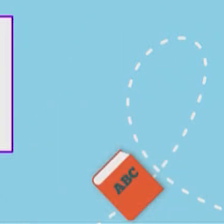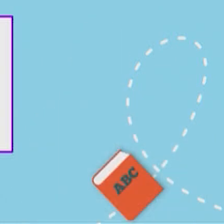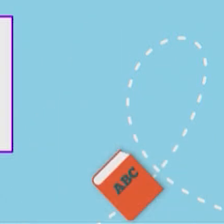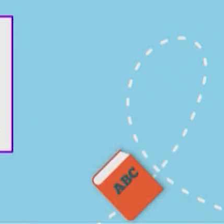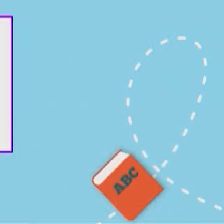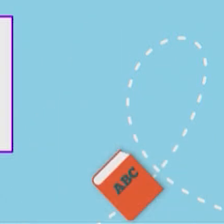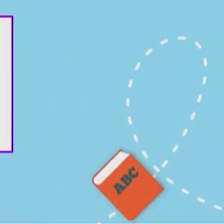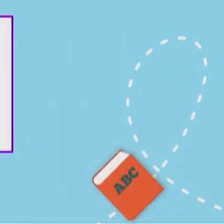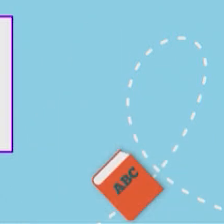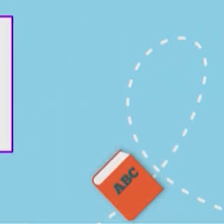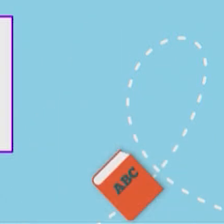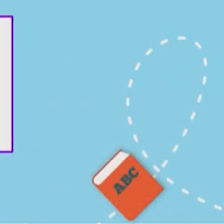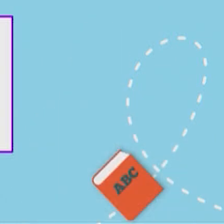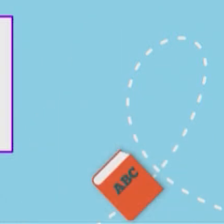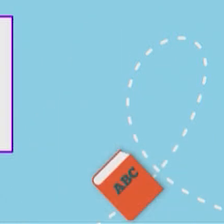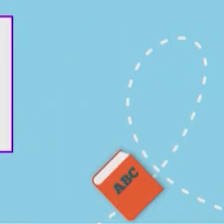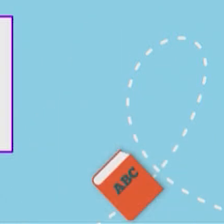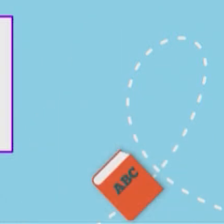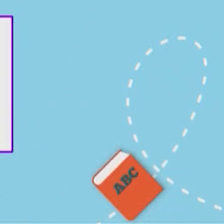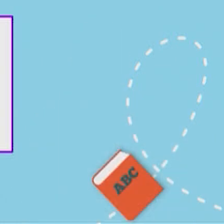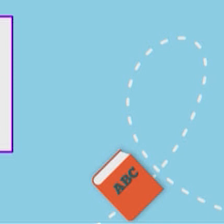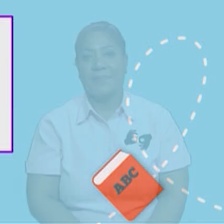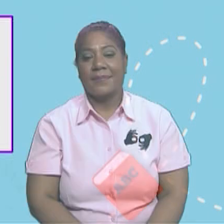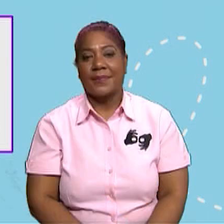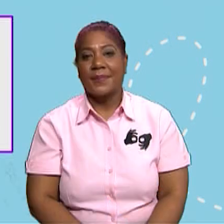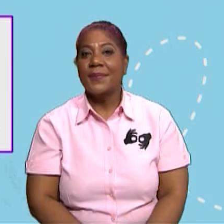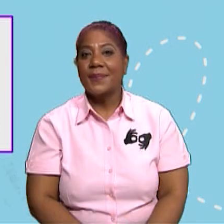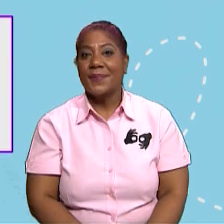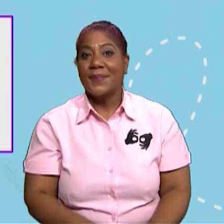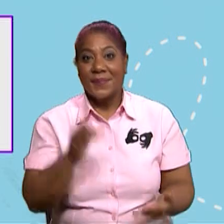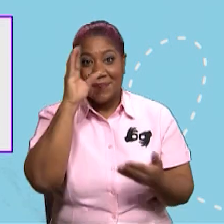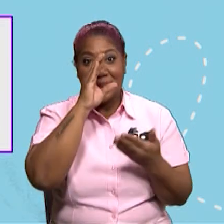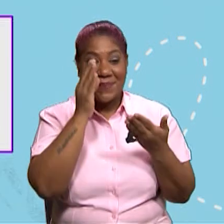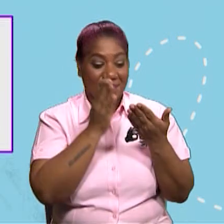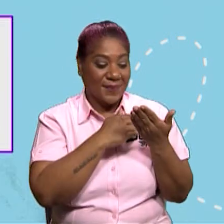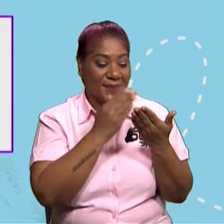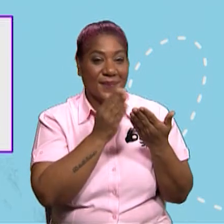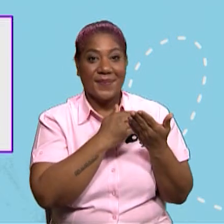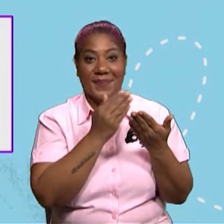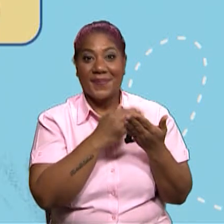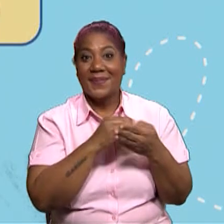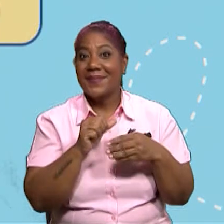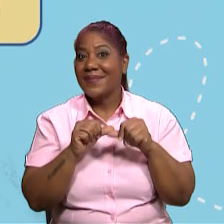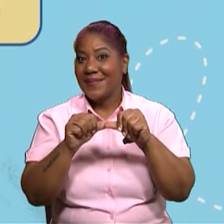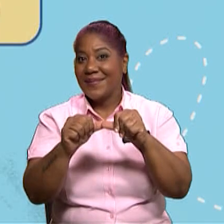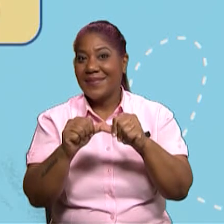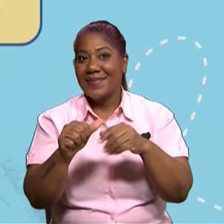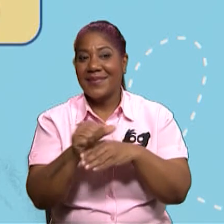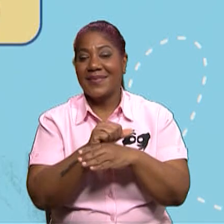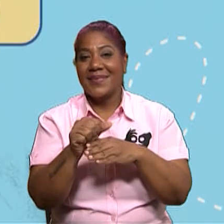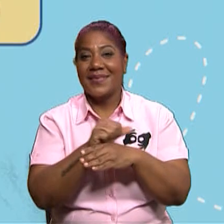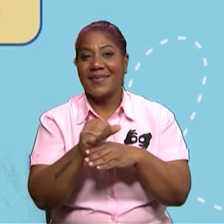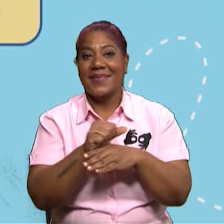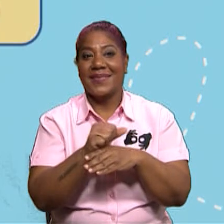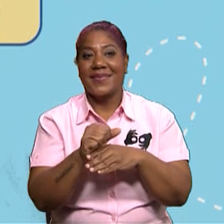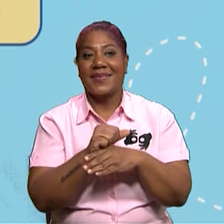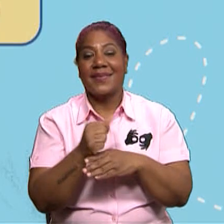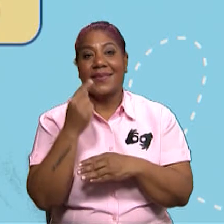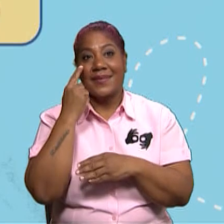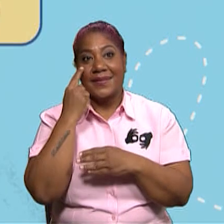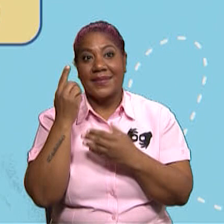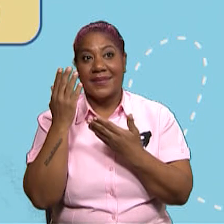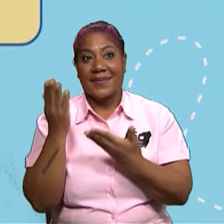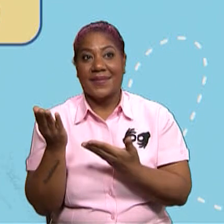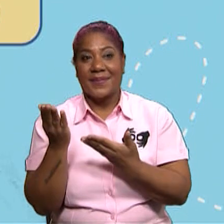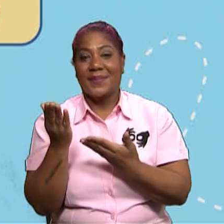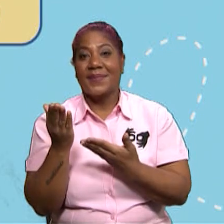su guía de trabajo para seguir practicando. Muy bien, tenemos esta y tenemos